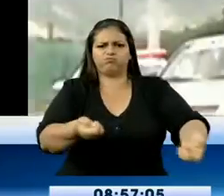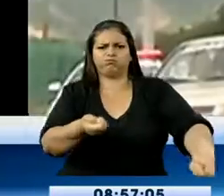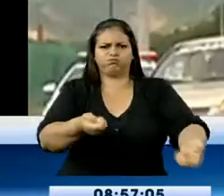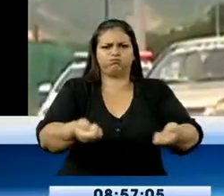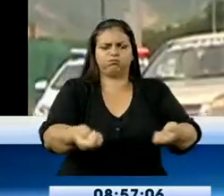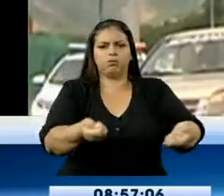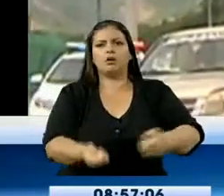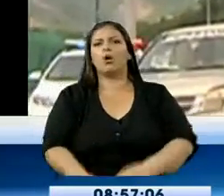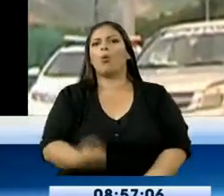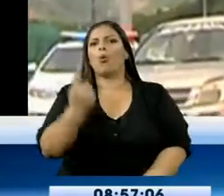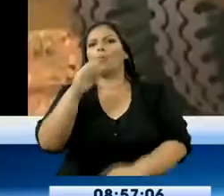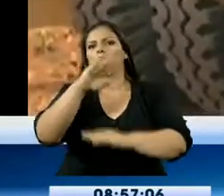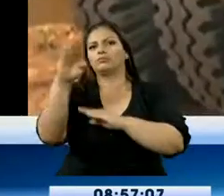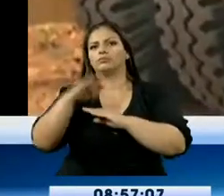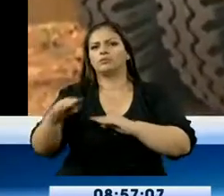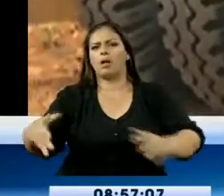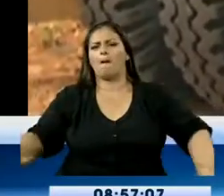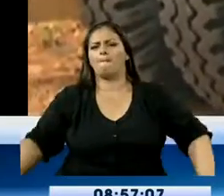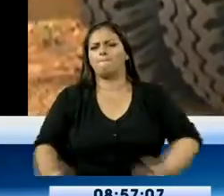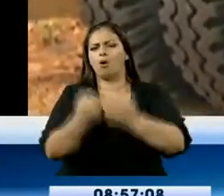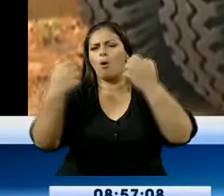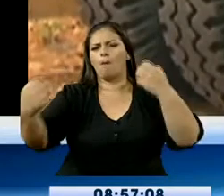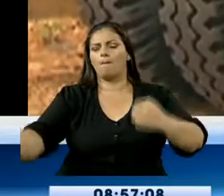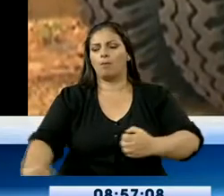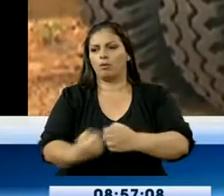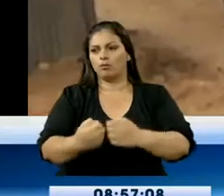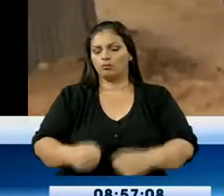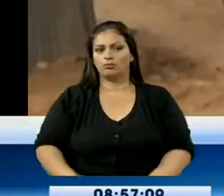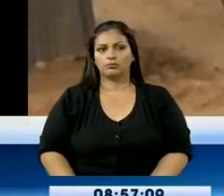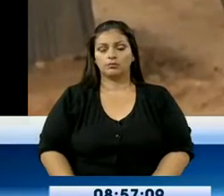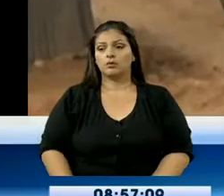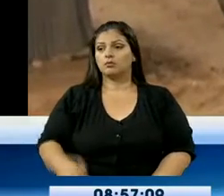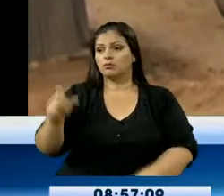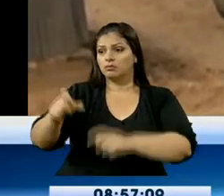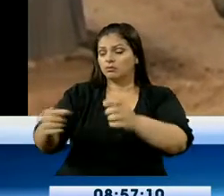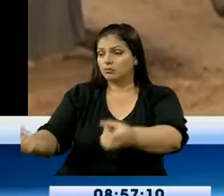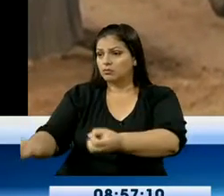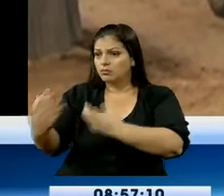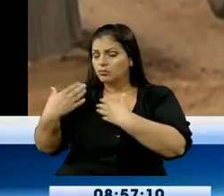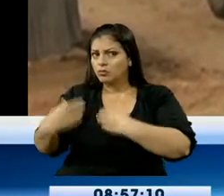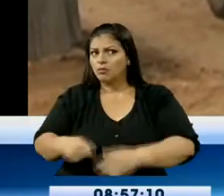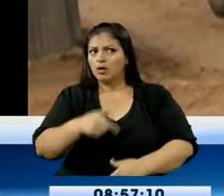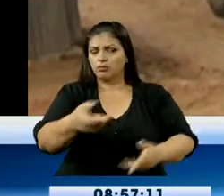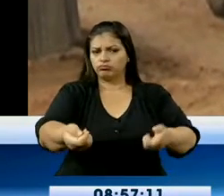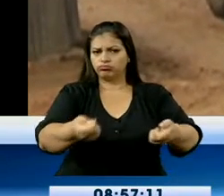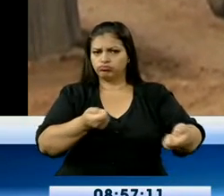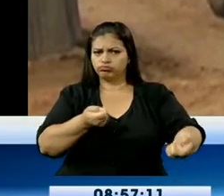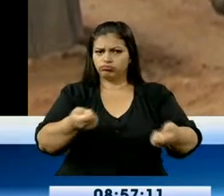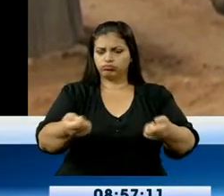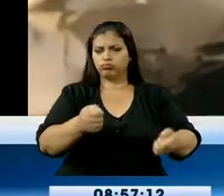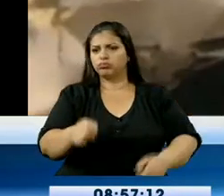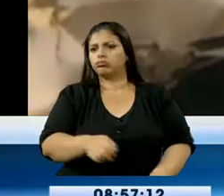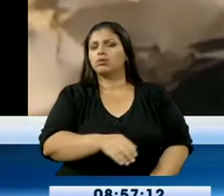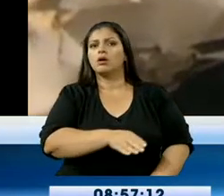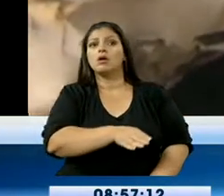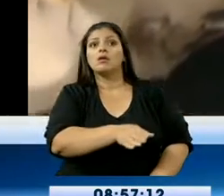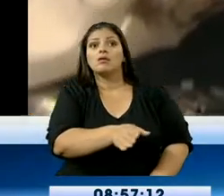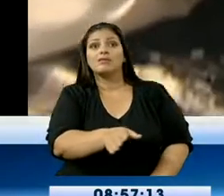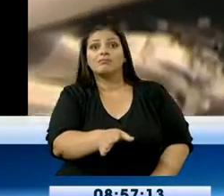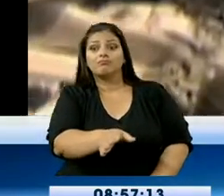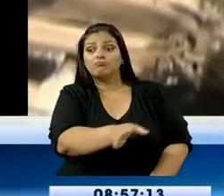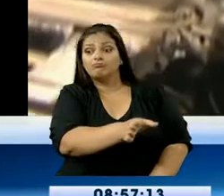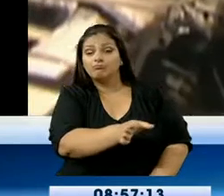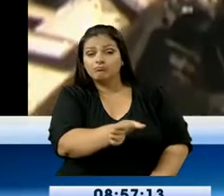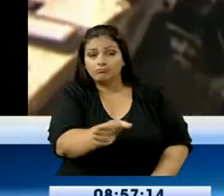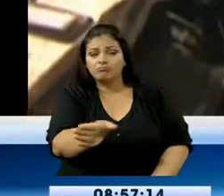los moradores indican que el tráiler venía en su carril derecho. Al ingresar aquí a este canchón, el vehículo que venía